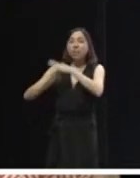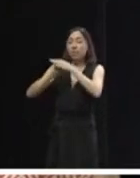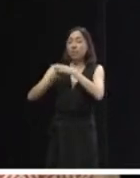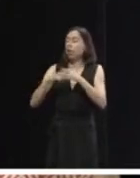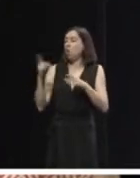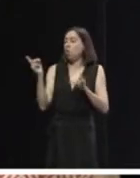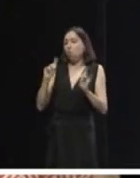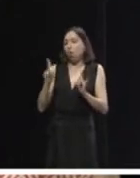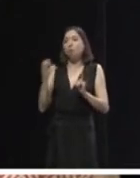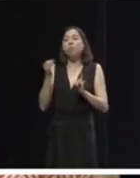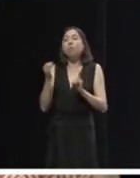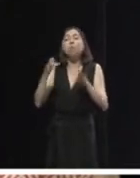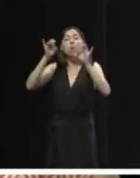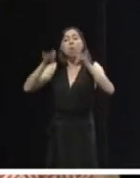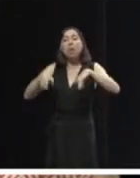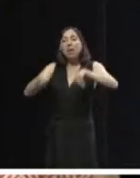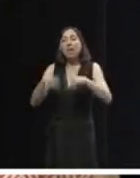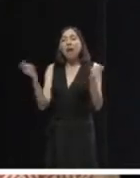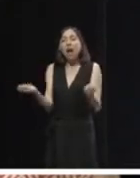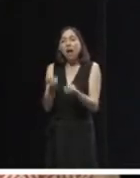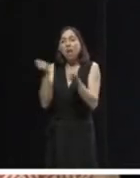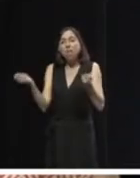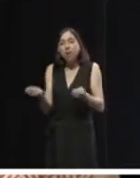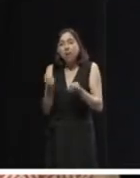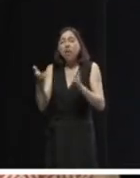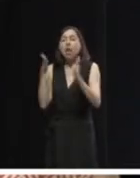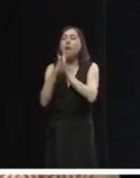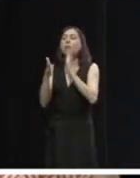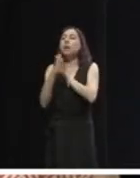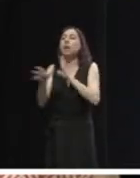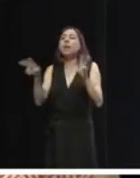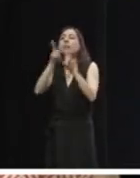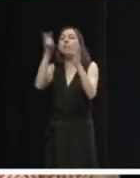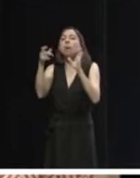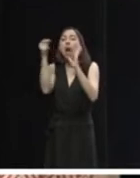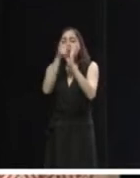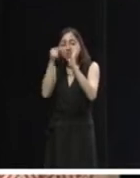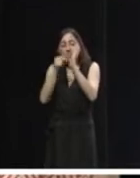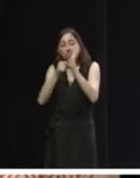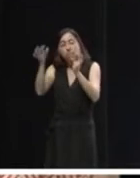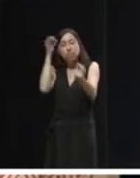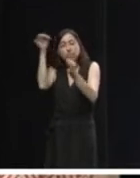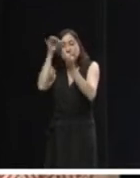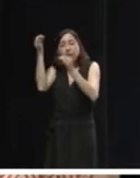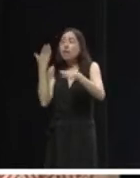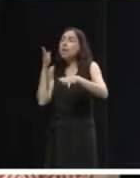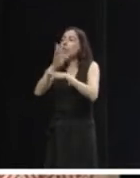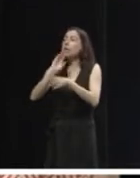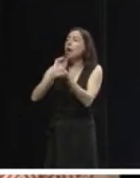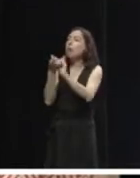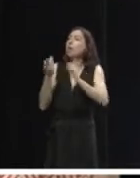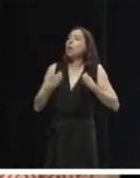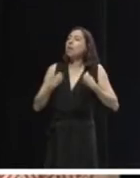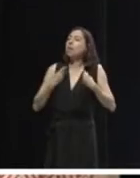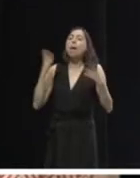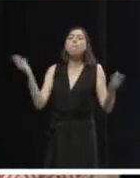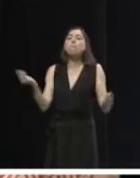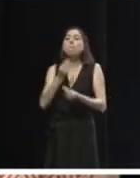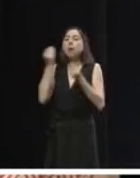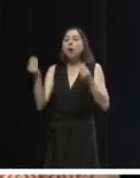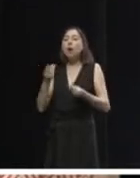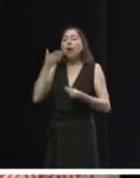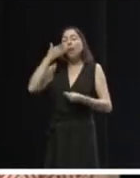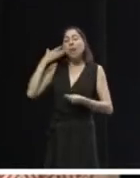campaña, explicar cuestiones concretas, propuestas que cambian la vida, que mejoran la dignidad de las personas,